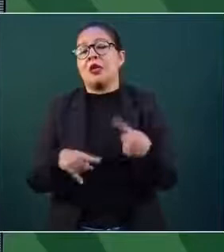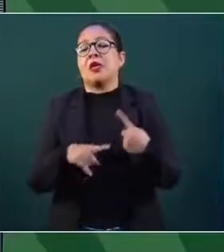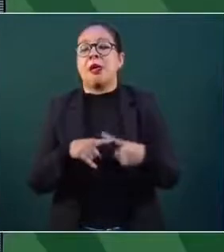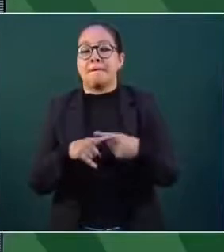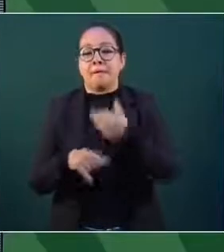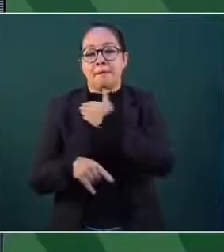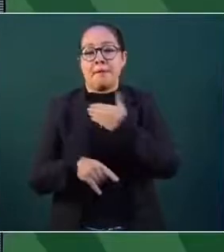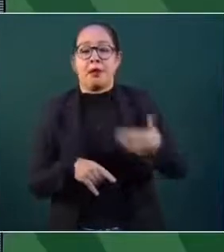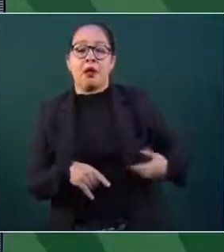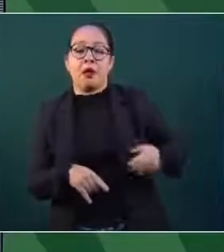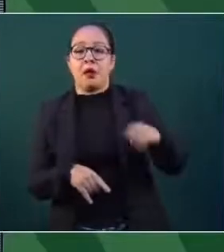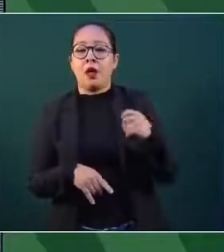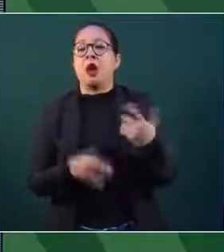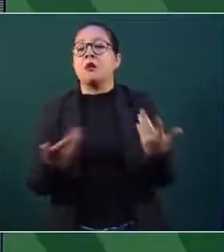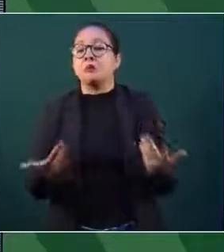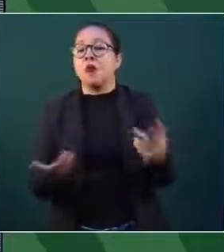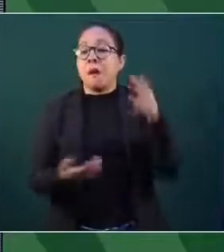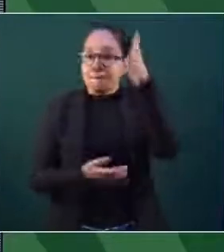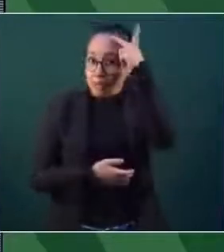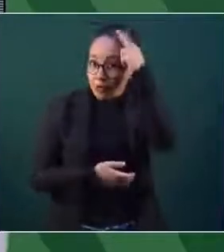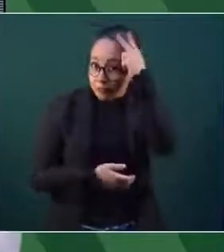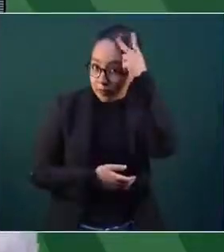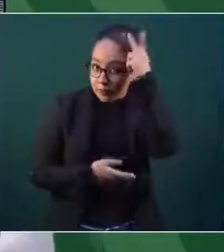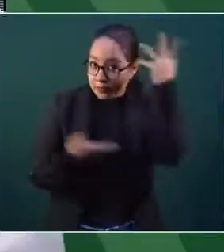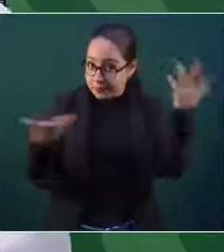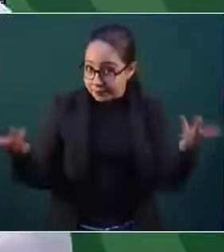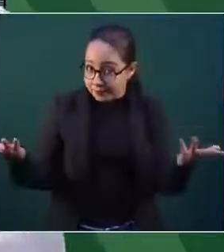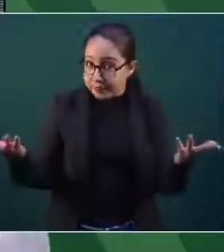viene la expresión esa,